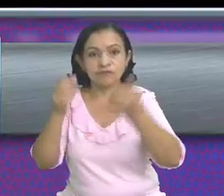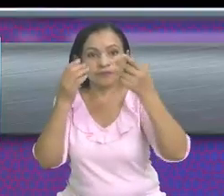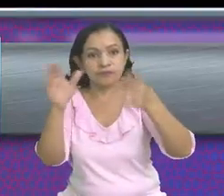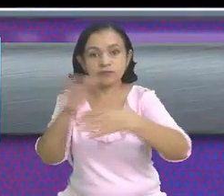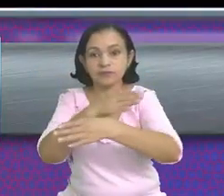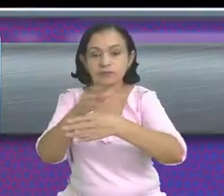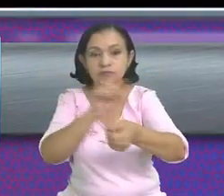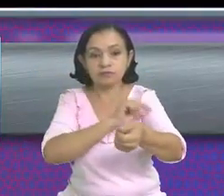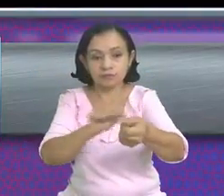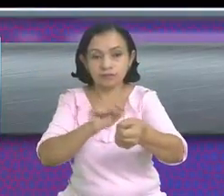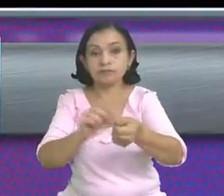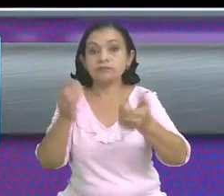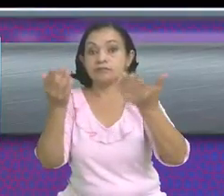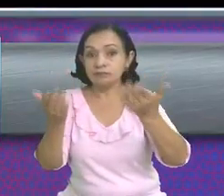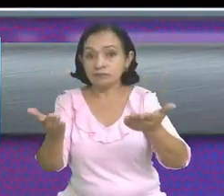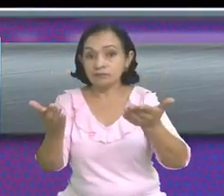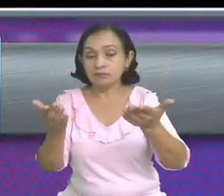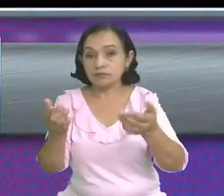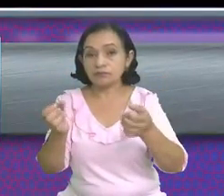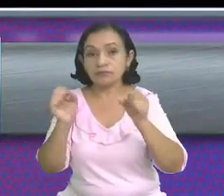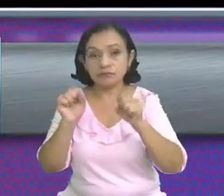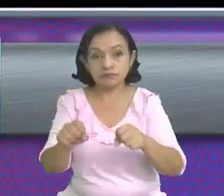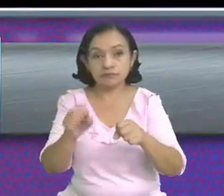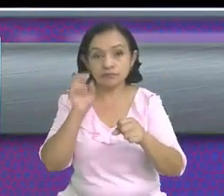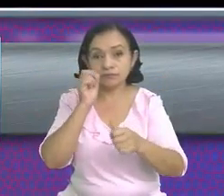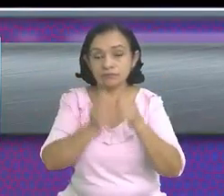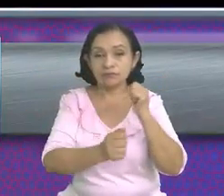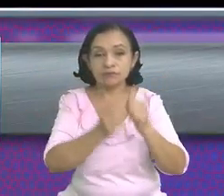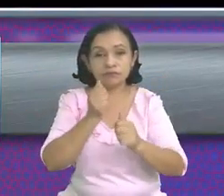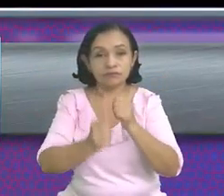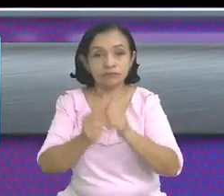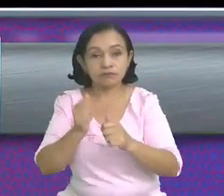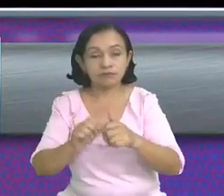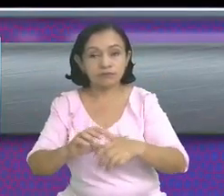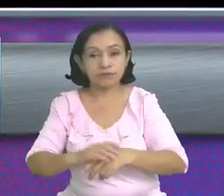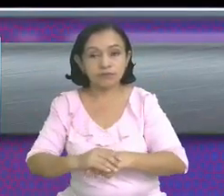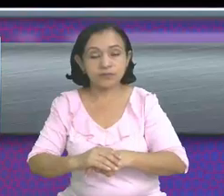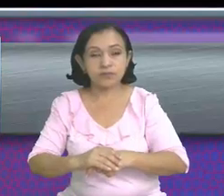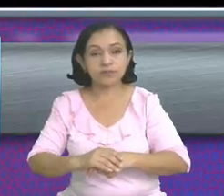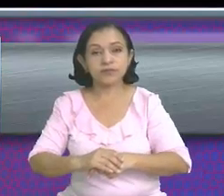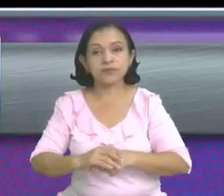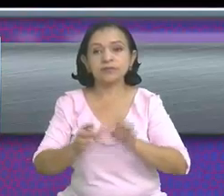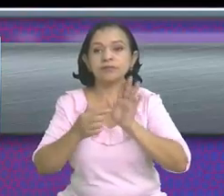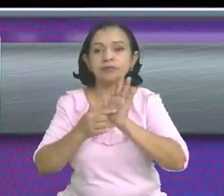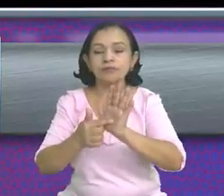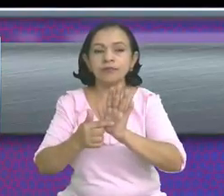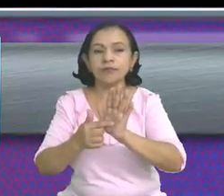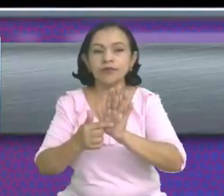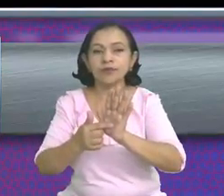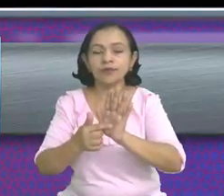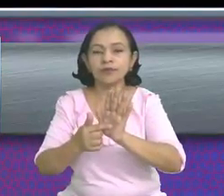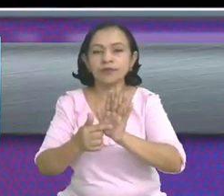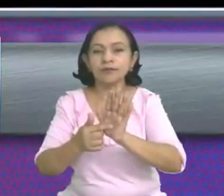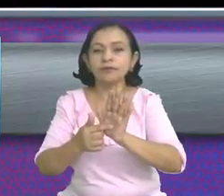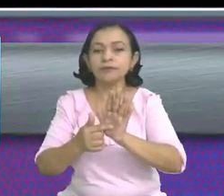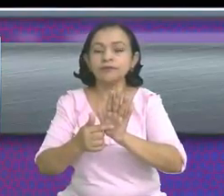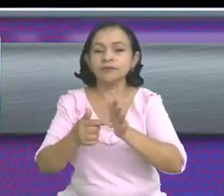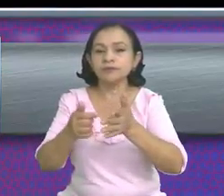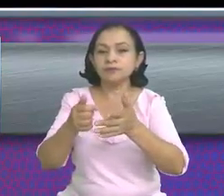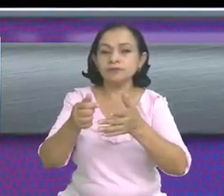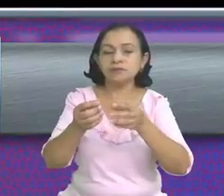cosa. A veces también se pueden dar problemas de por ejemplo, uso precoz de